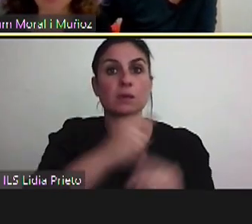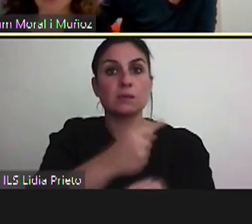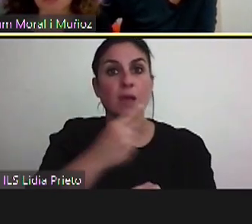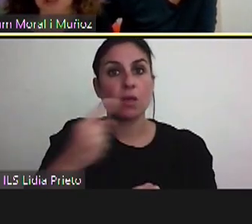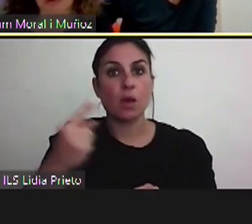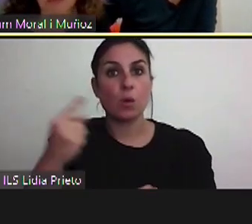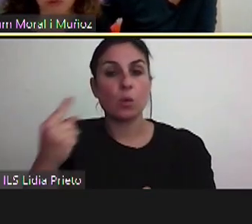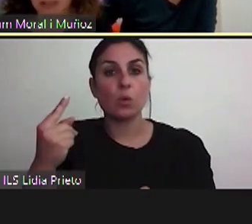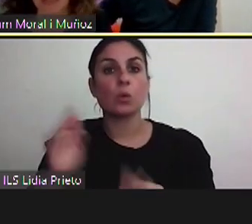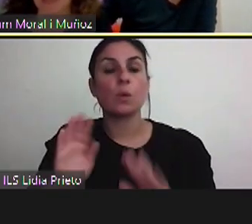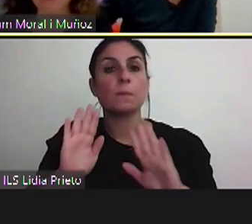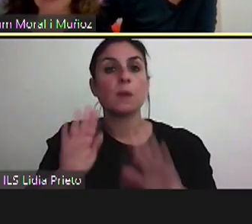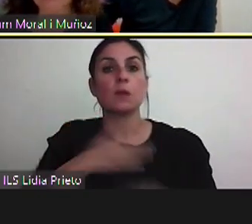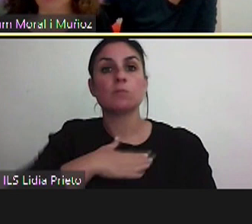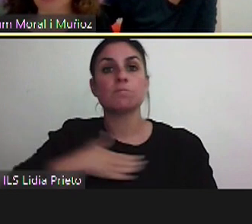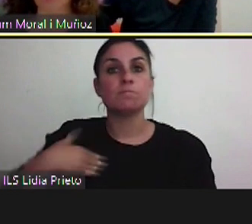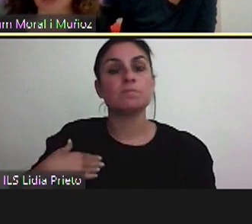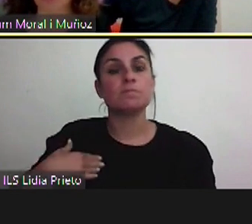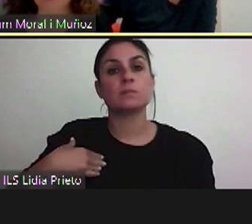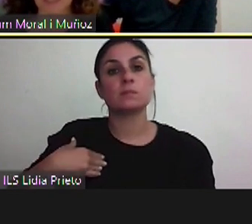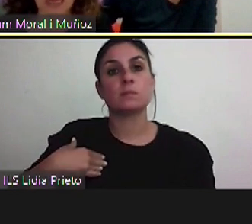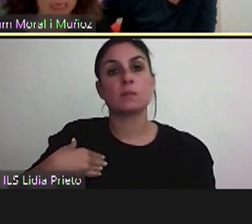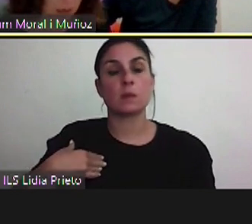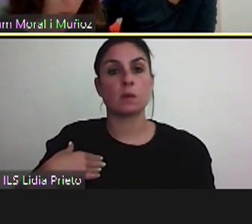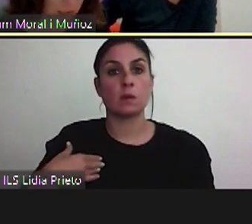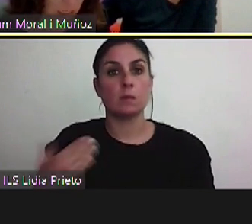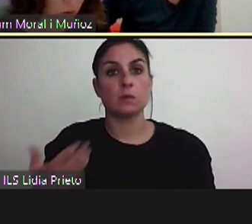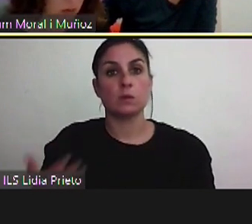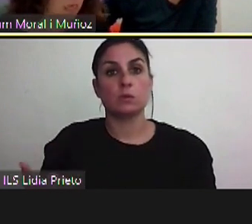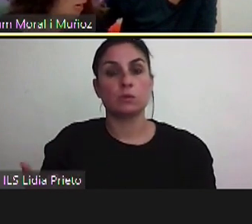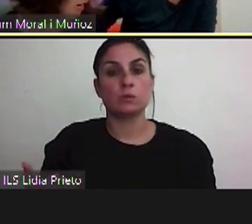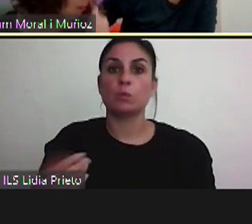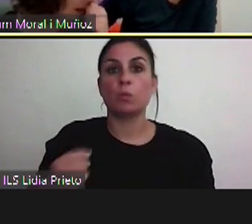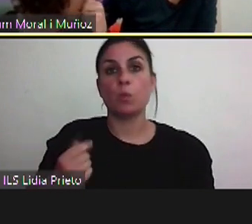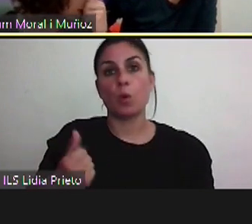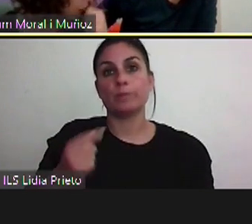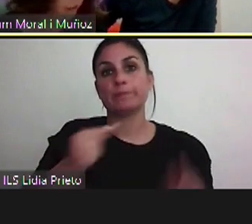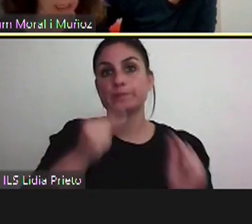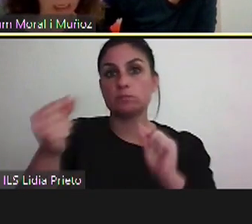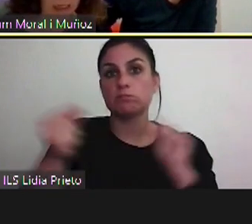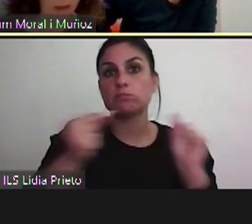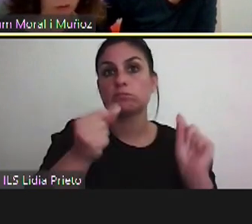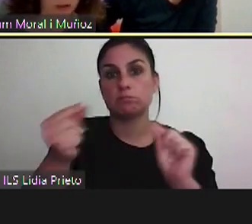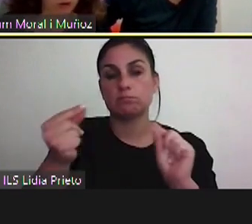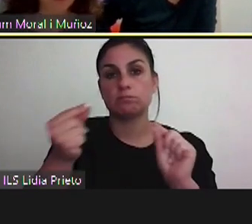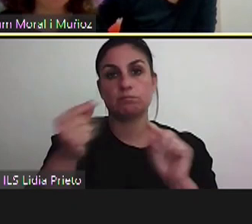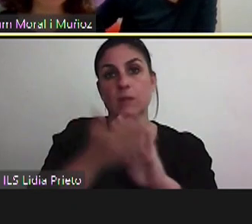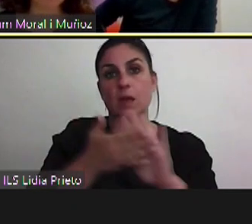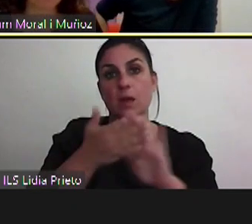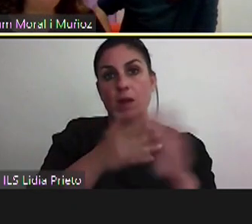que queríamos, pues a ver si también así surgía un poquito de conversación, el hablar un poquito de ciertos